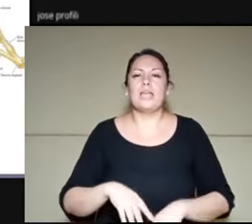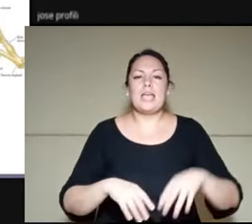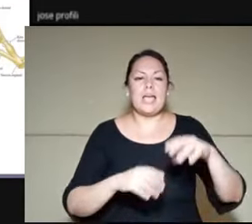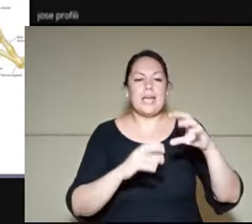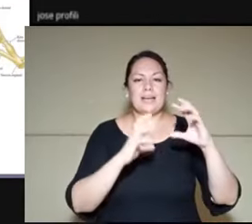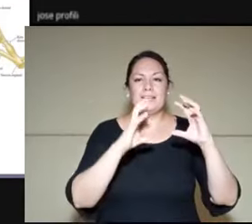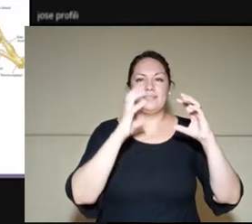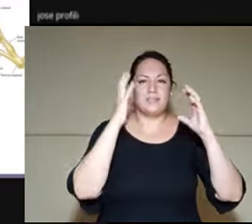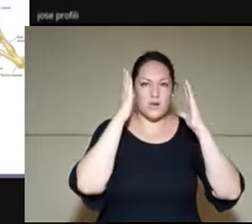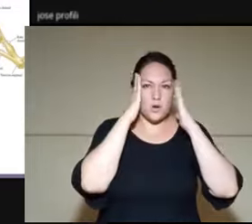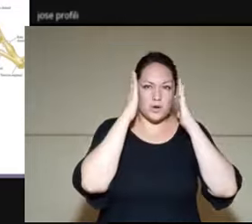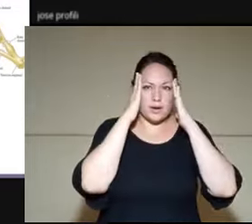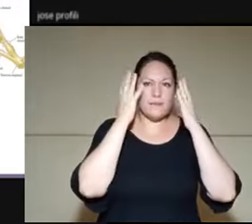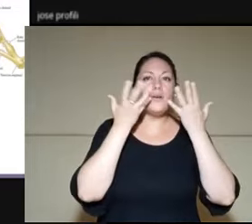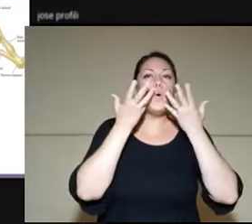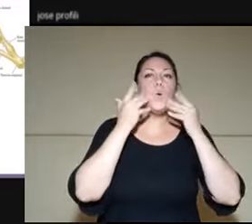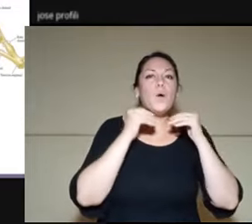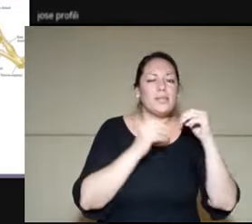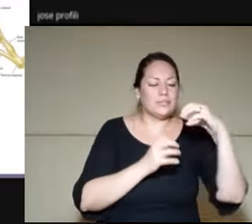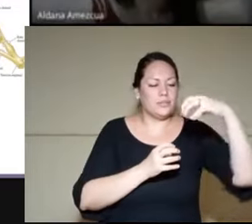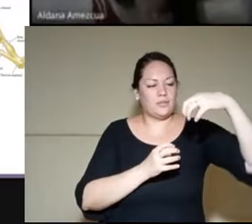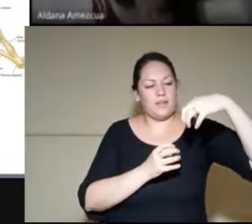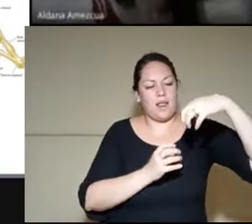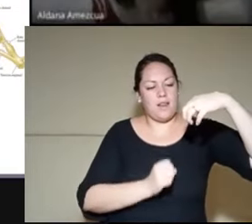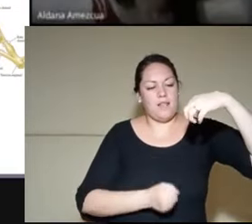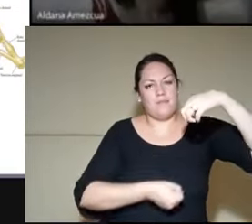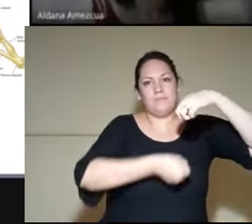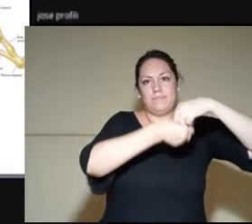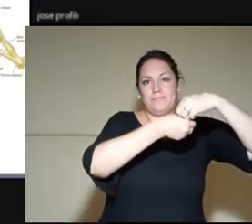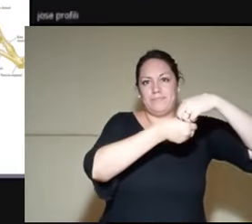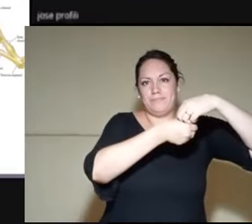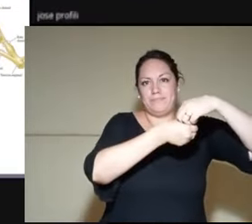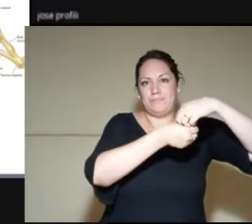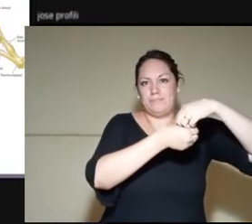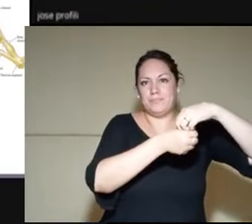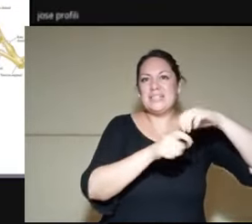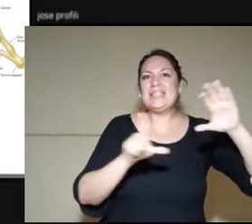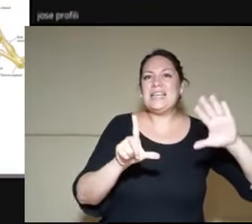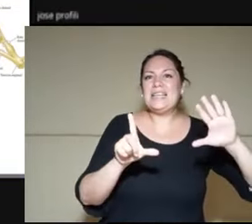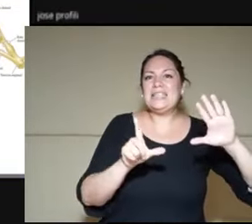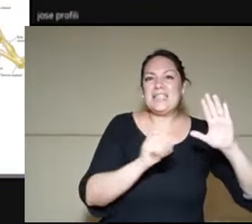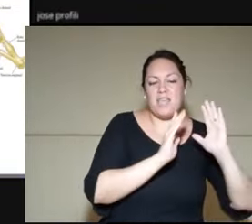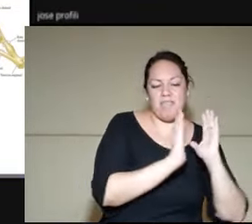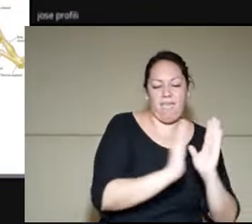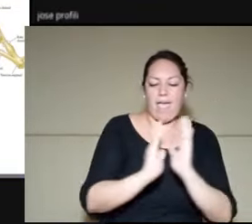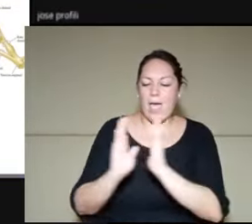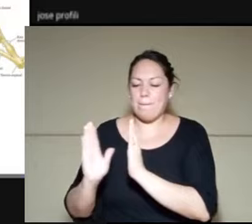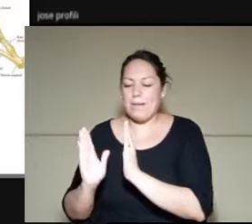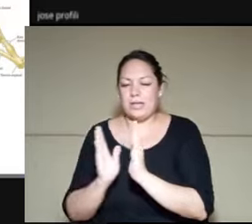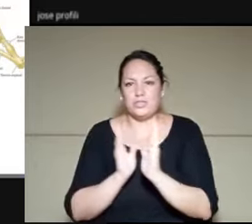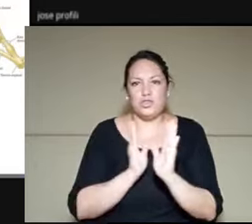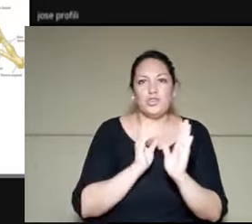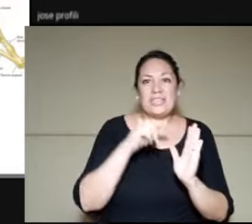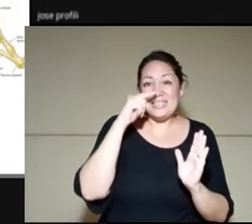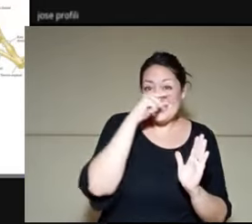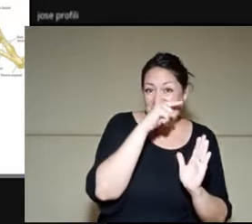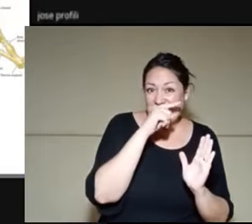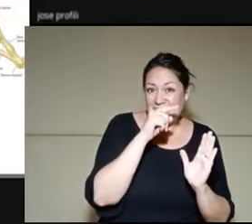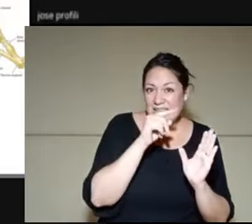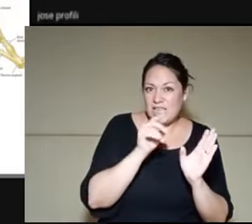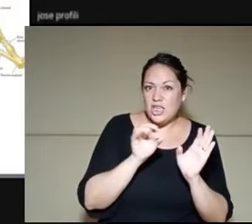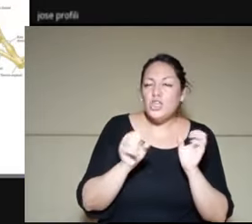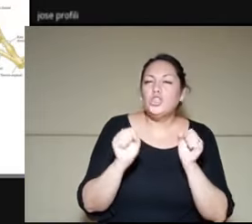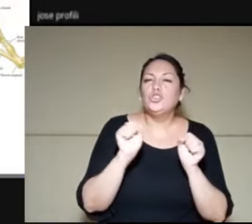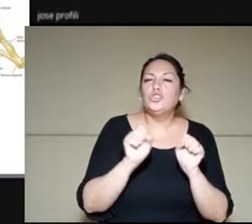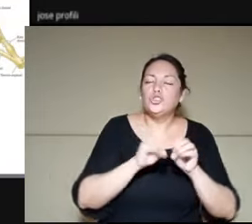está articulada con el cráneo. Entonces son Son 7 espacios,